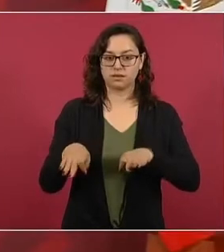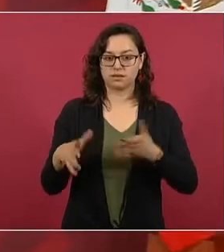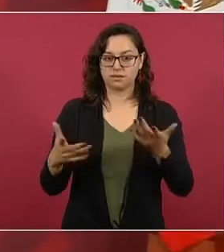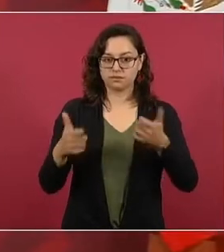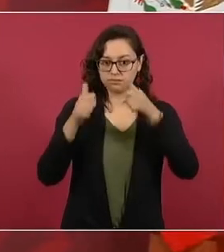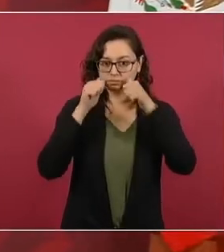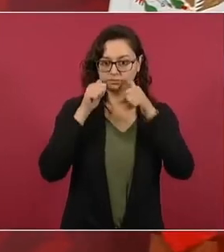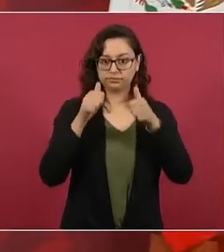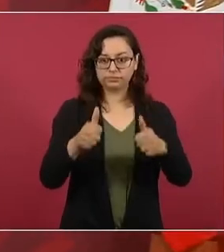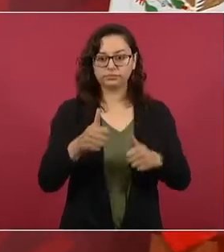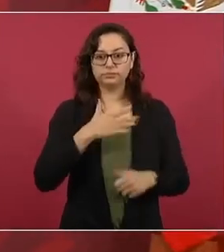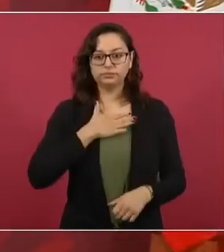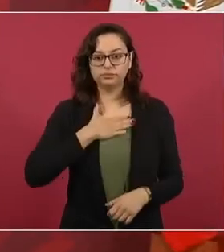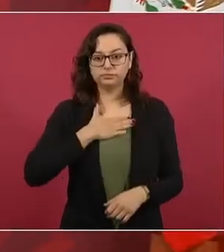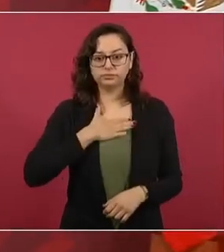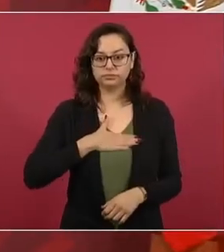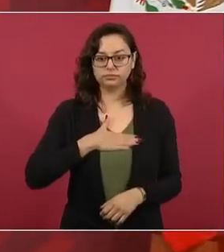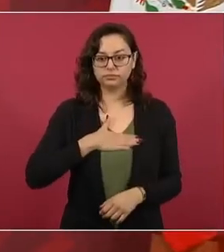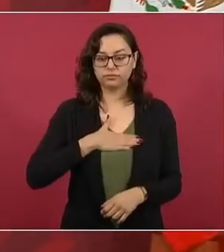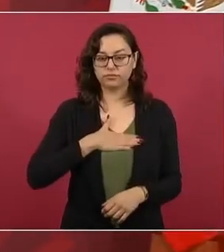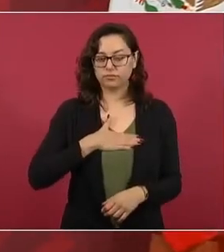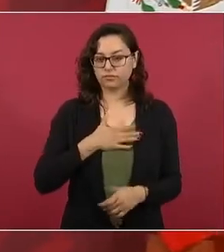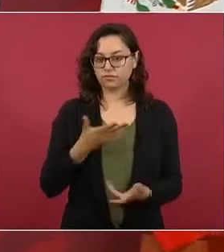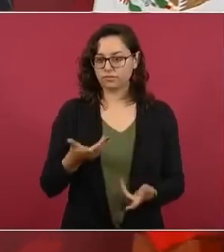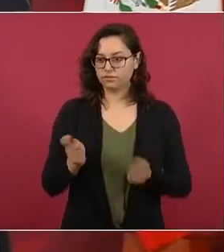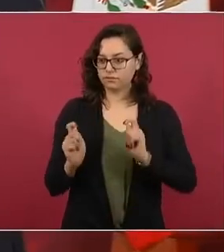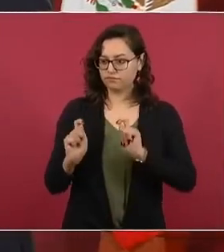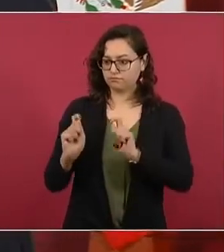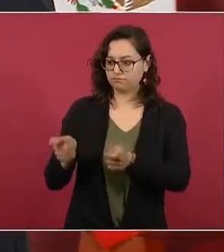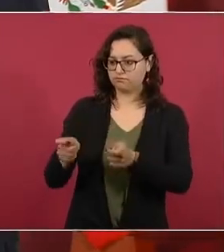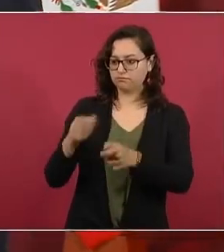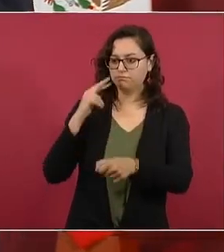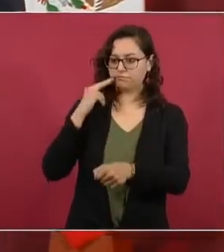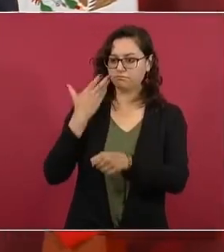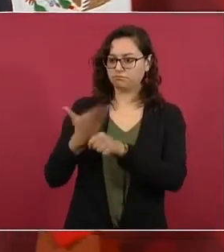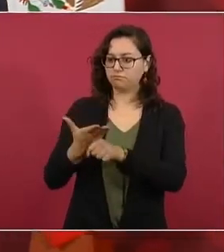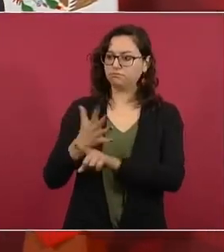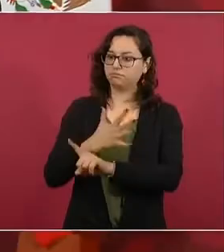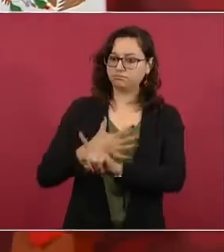está en un distrito,